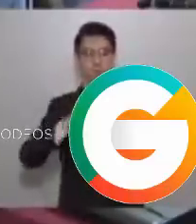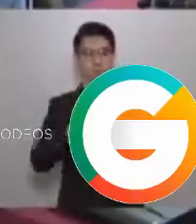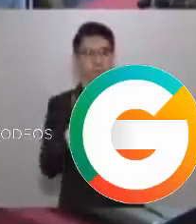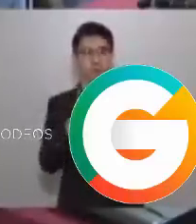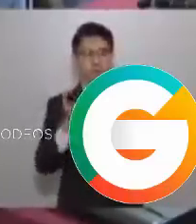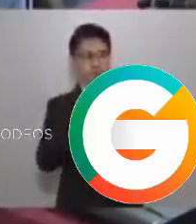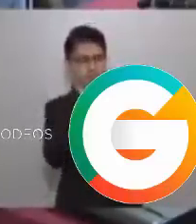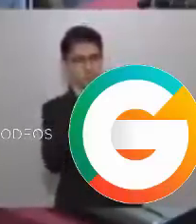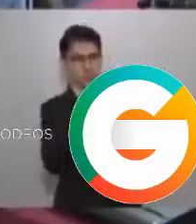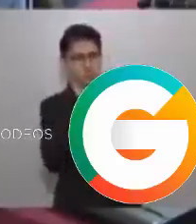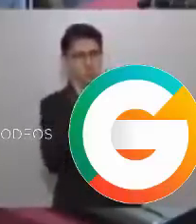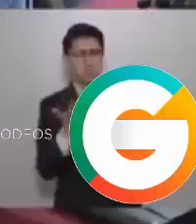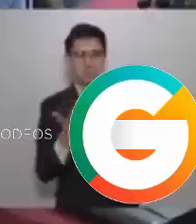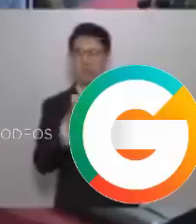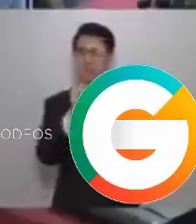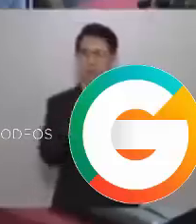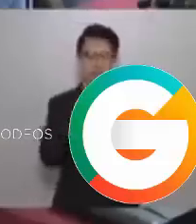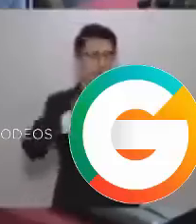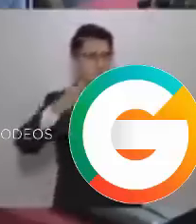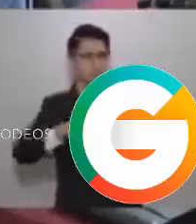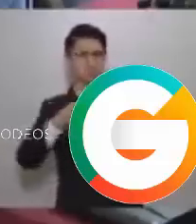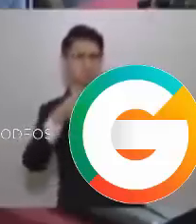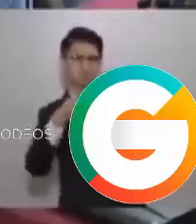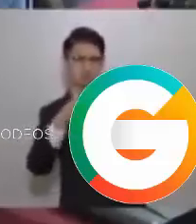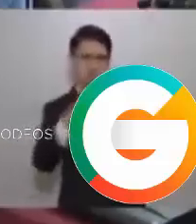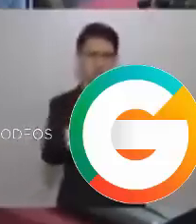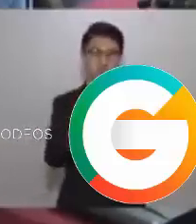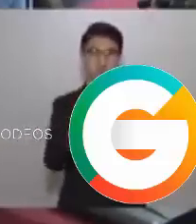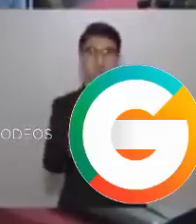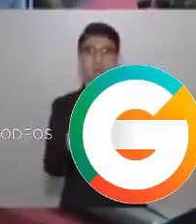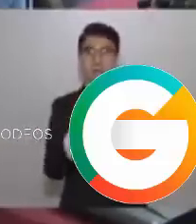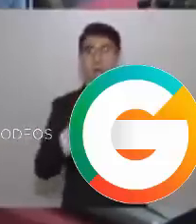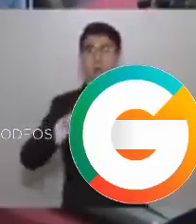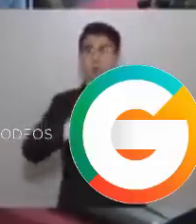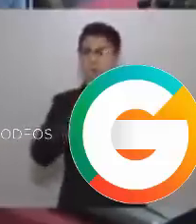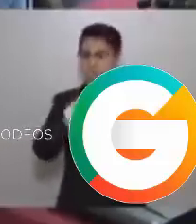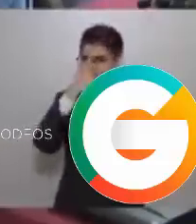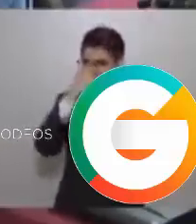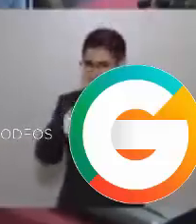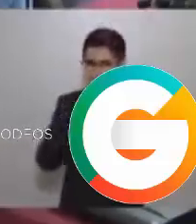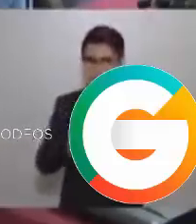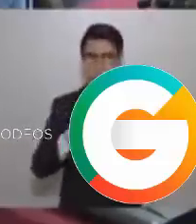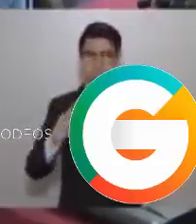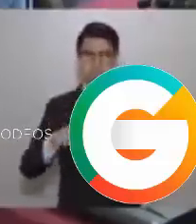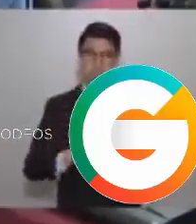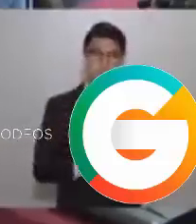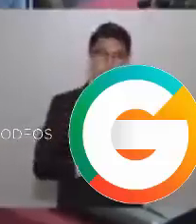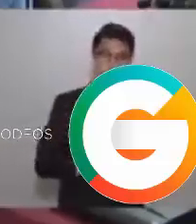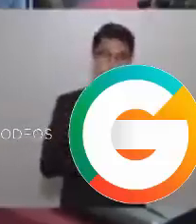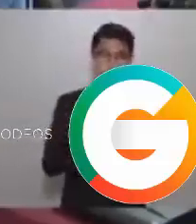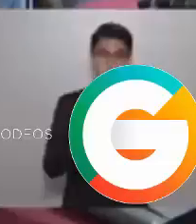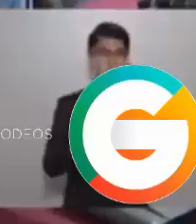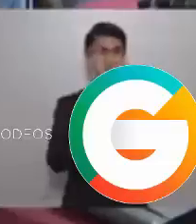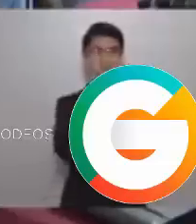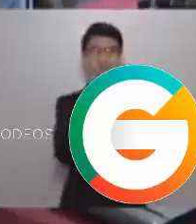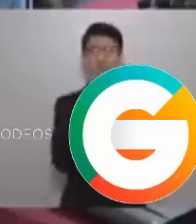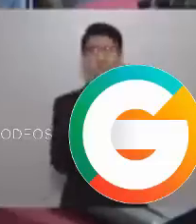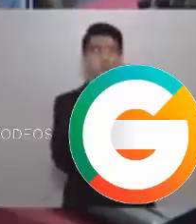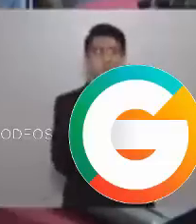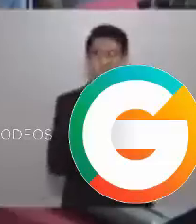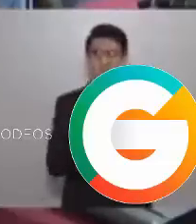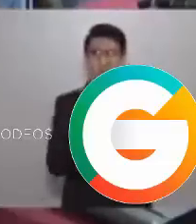que estaba dentro del vehículo en donde viajaba el trébol, y la inseguridad en San Vicente. ¿Qué pueden